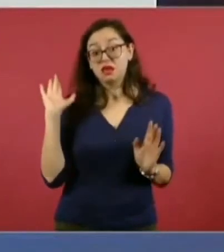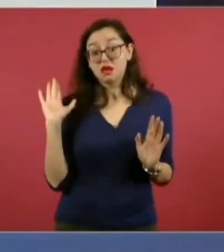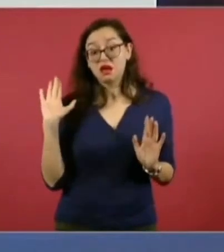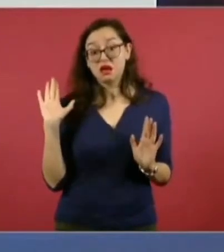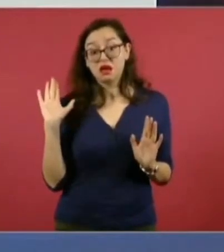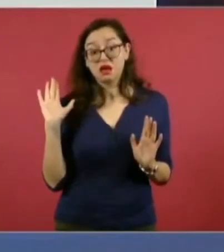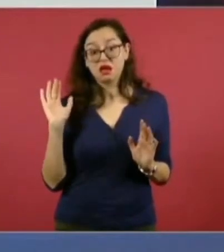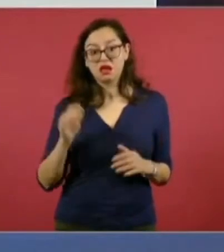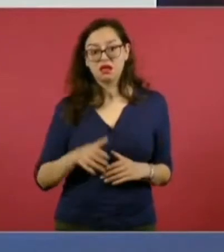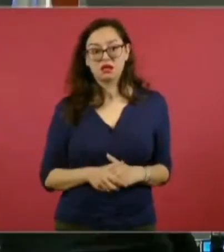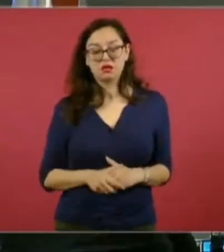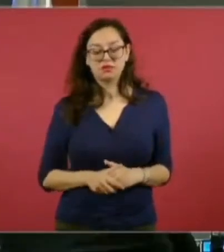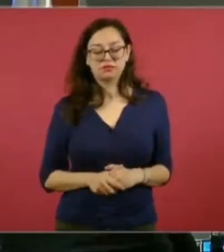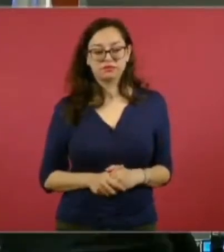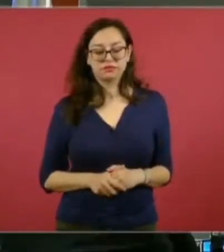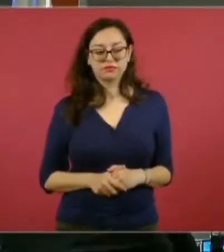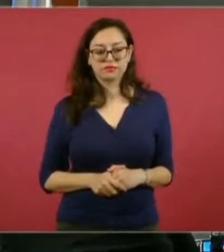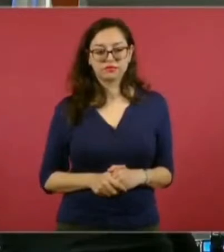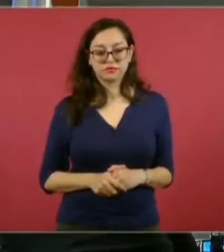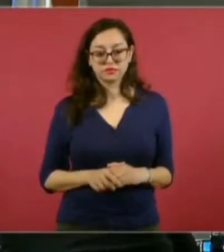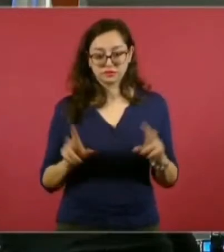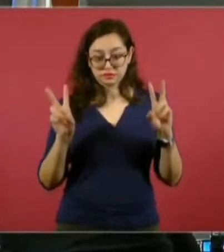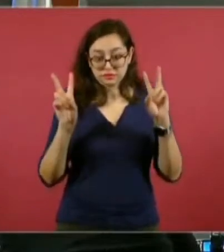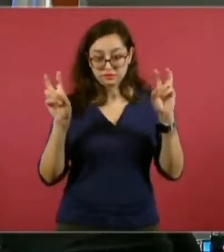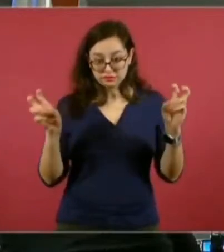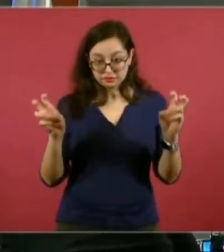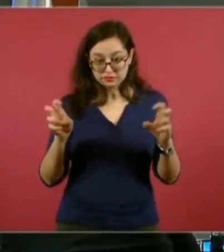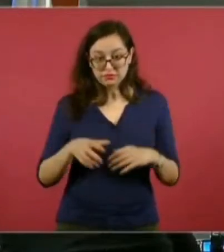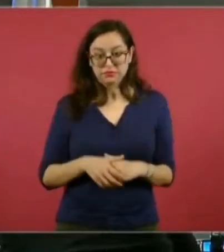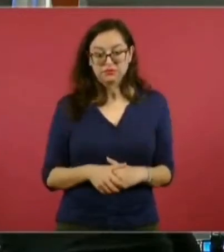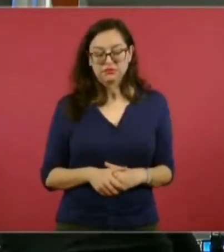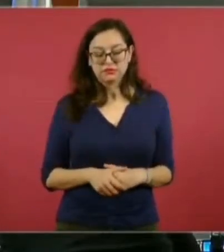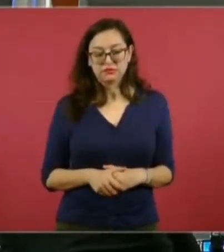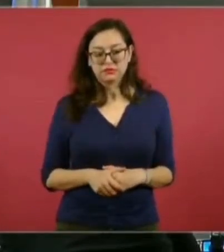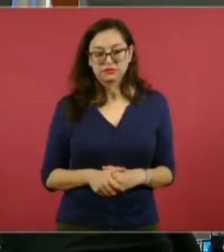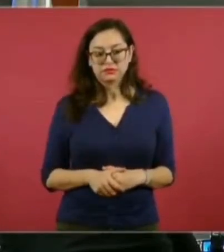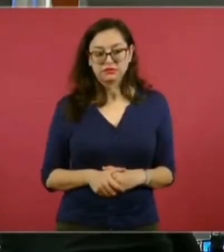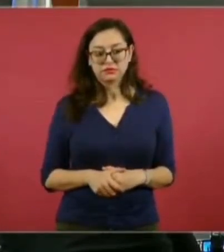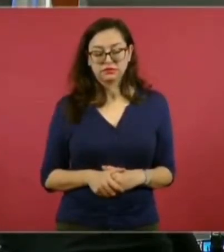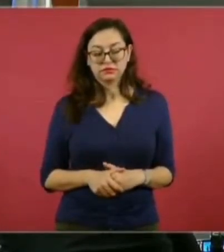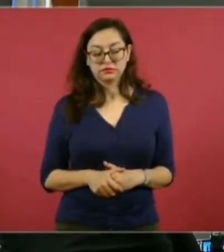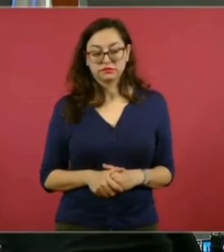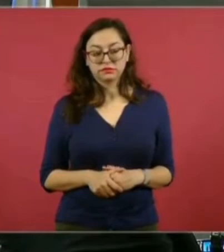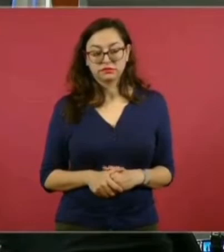Está entre comillas, es textual. Resulta inverosímil